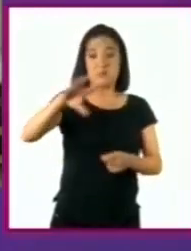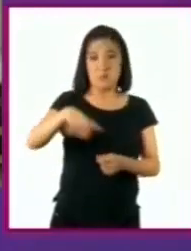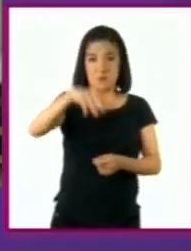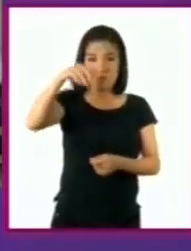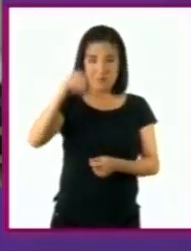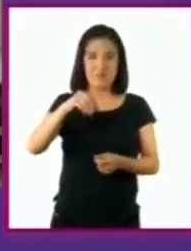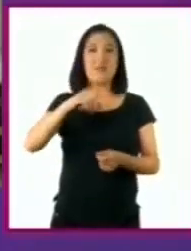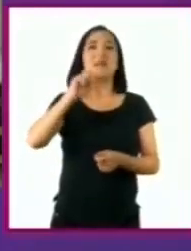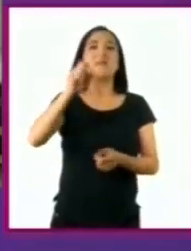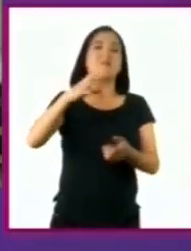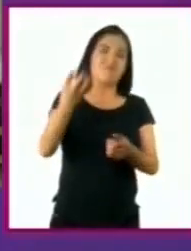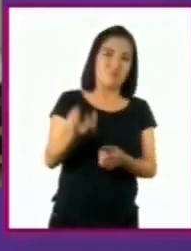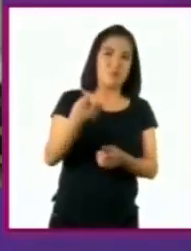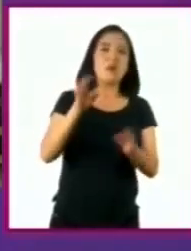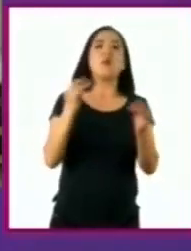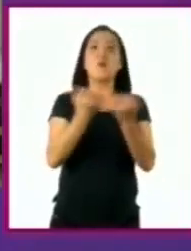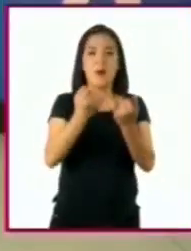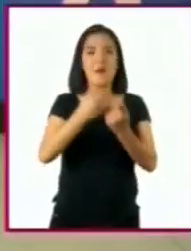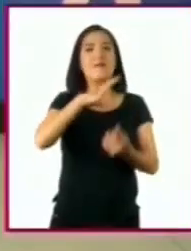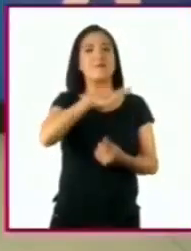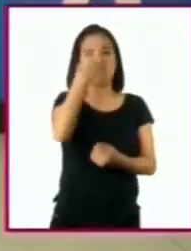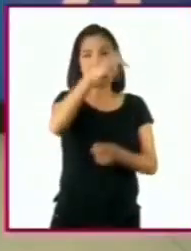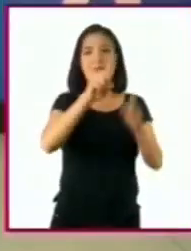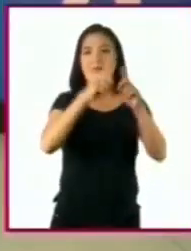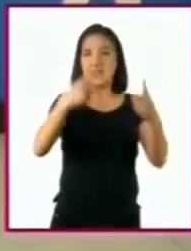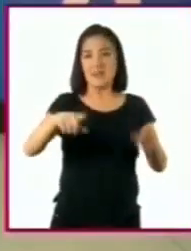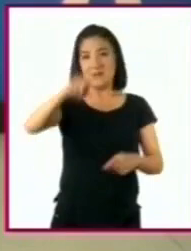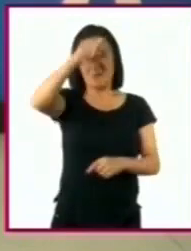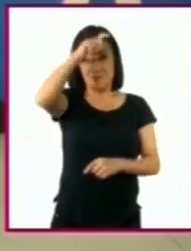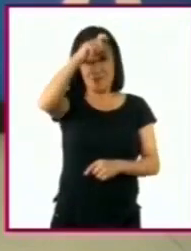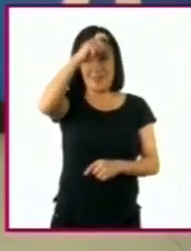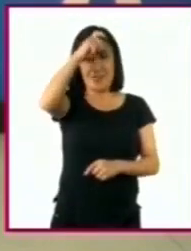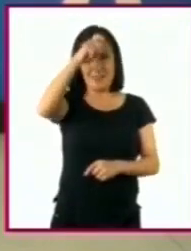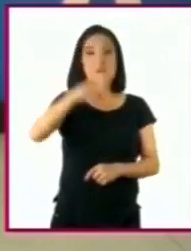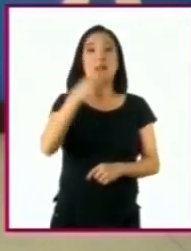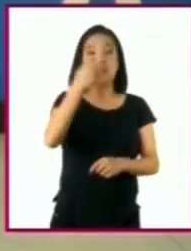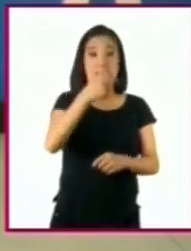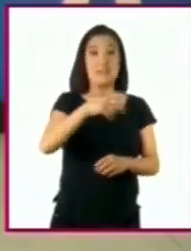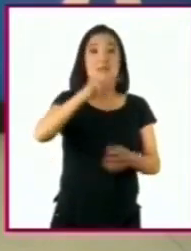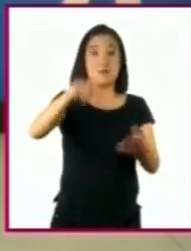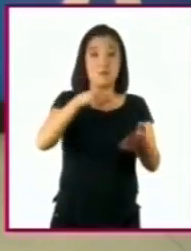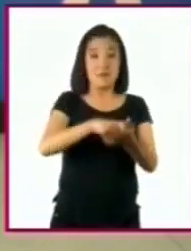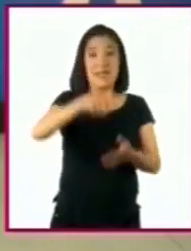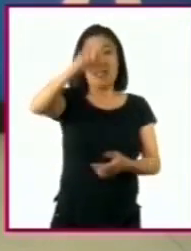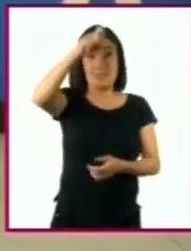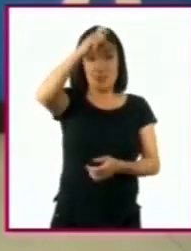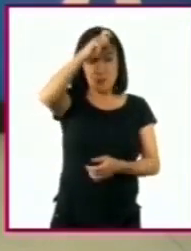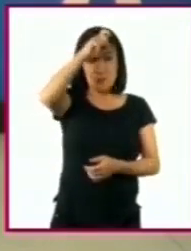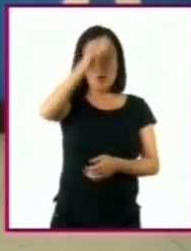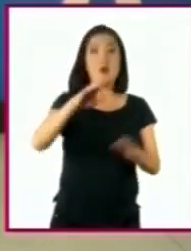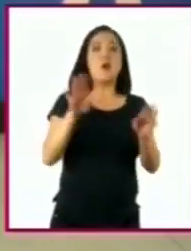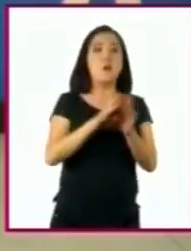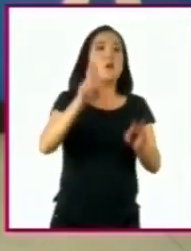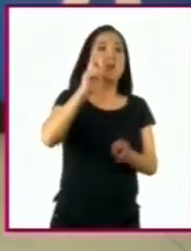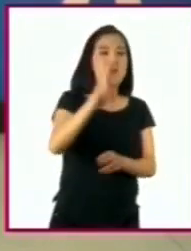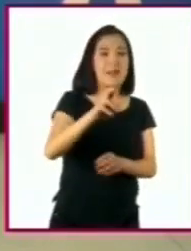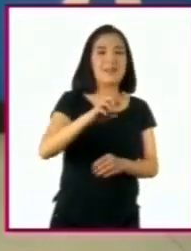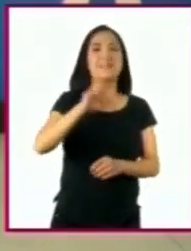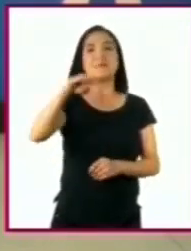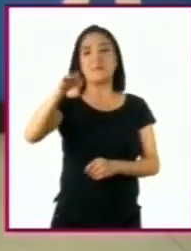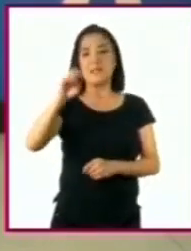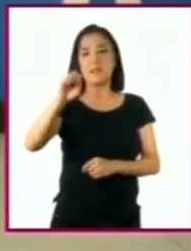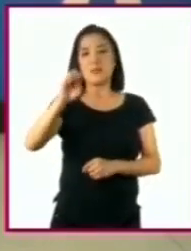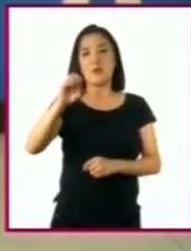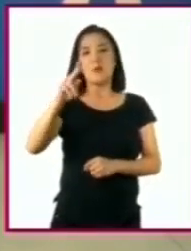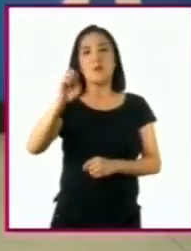importante desarrollo en el Antiguo Egipto. Al decaer las civilizaciones egipcia y mesopotámica, gran parte de la